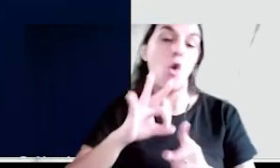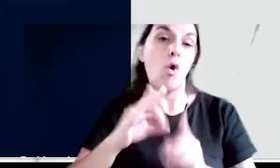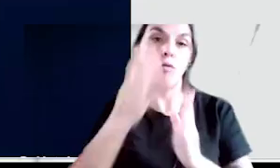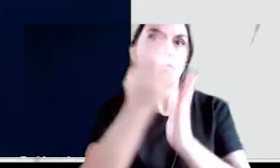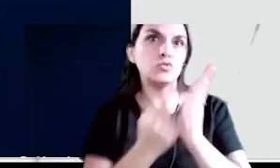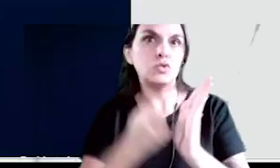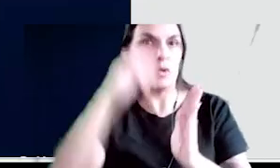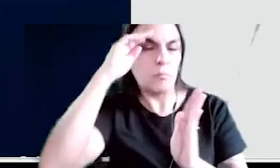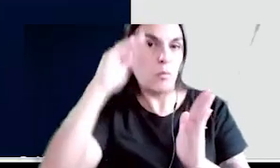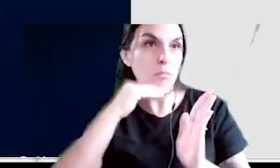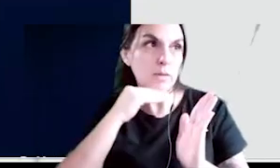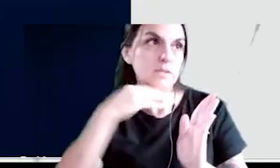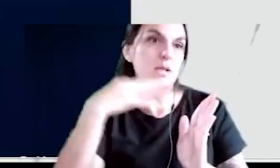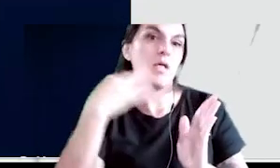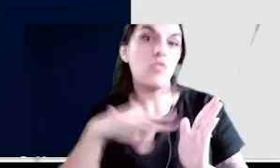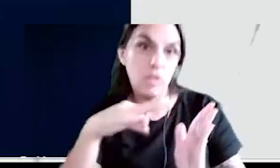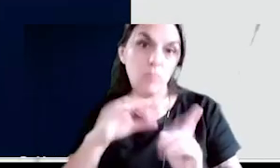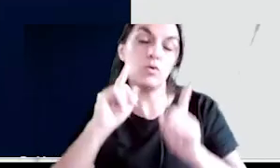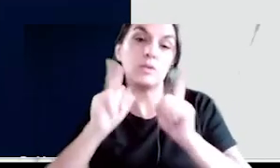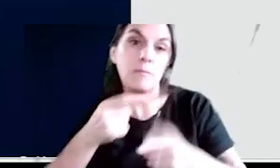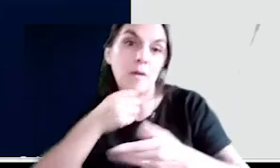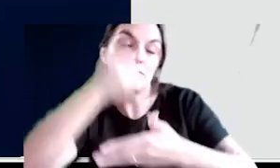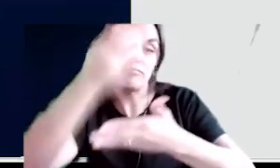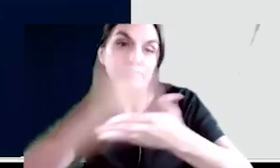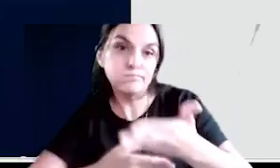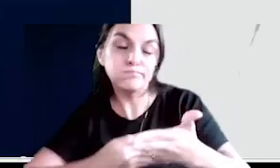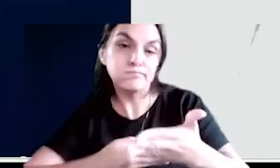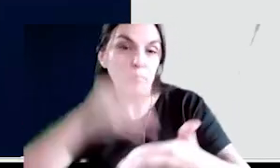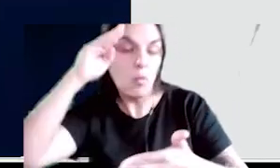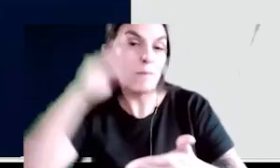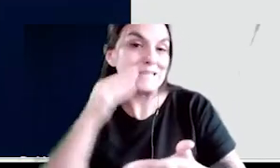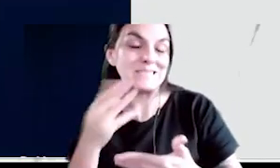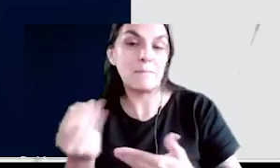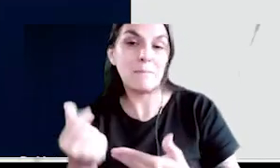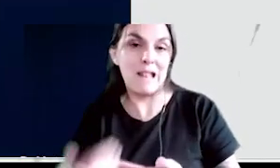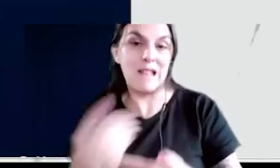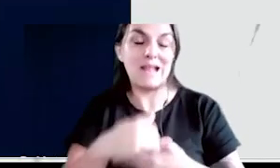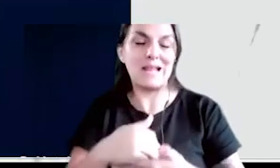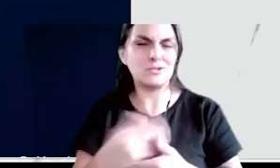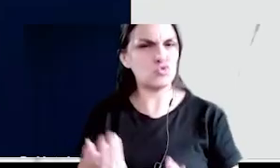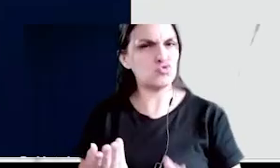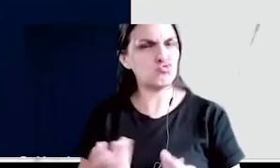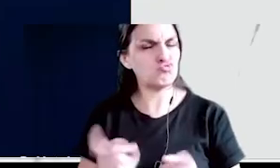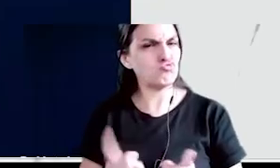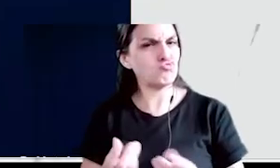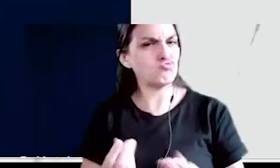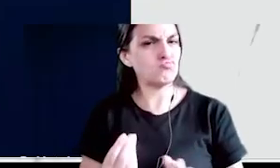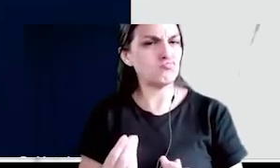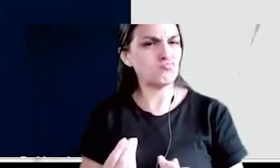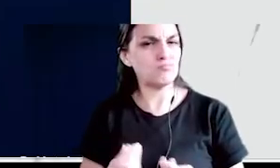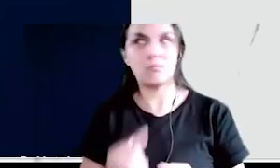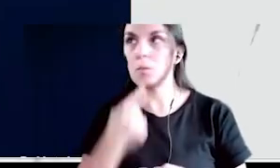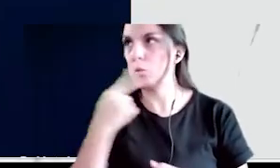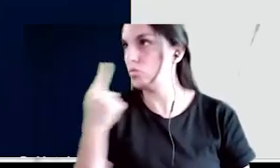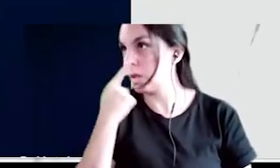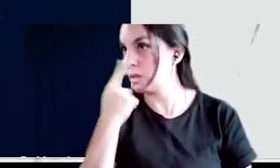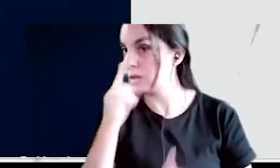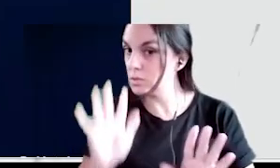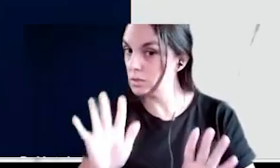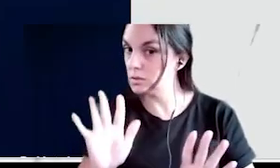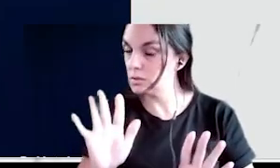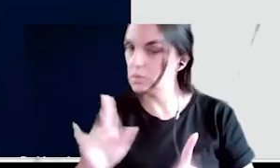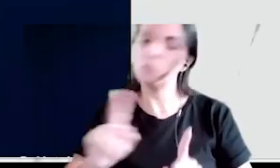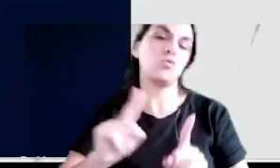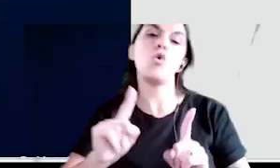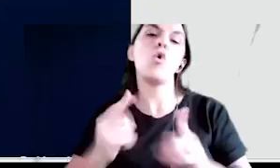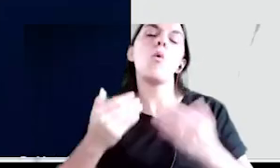se está obligado a declarar también mensualmente los ingresos? Está buenísima la pregunta. No, en realidad vos